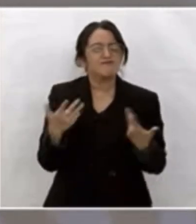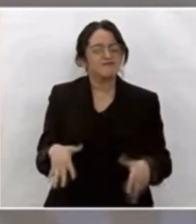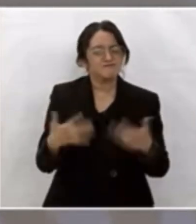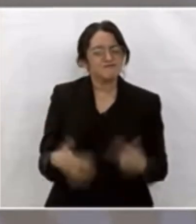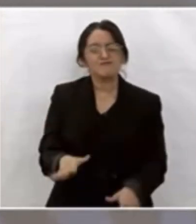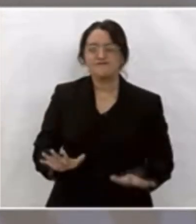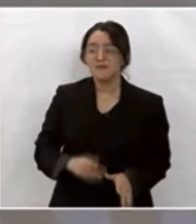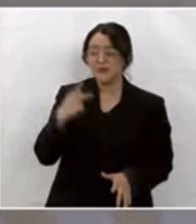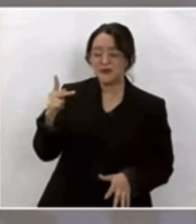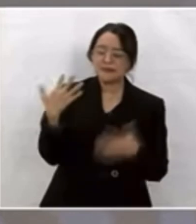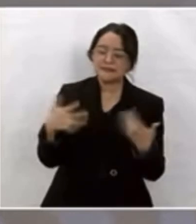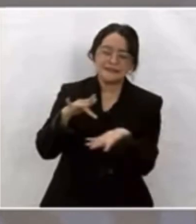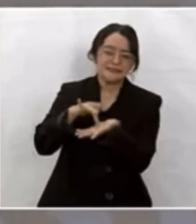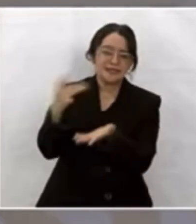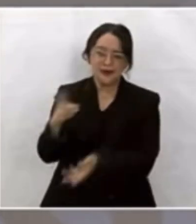de respeto